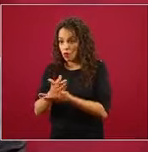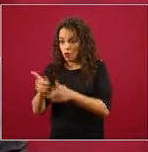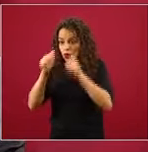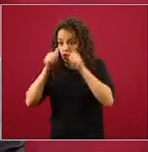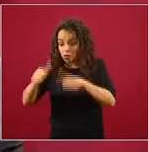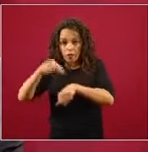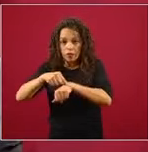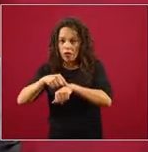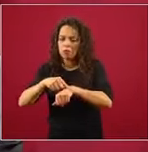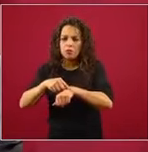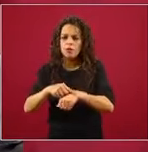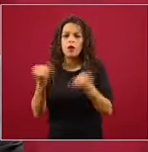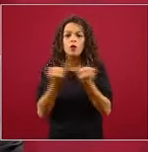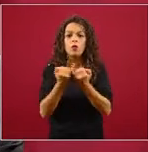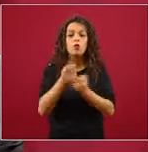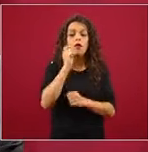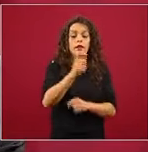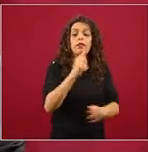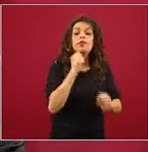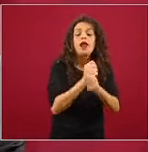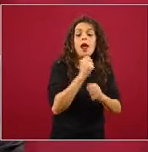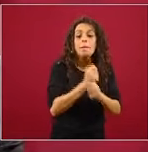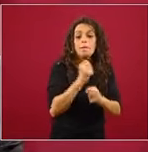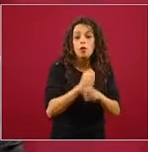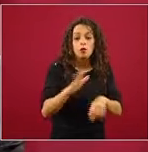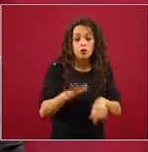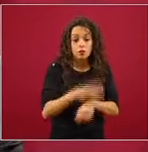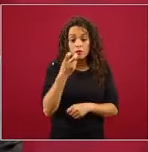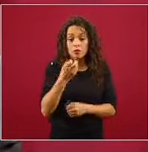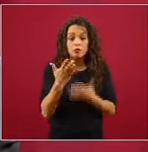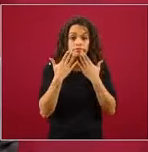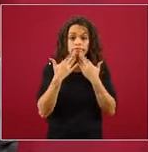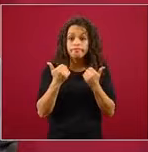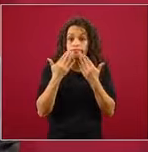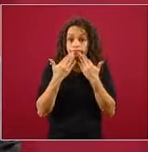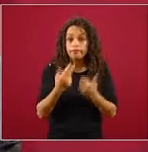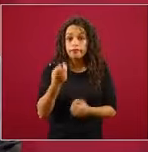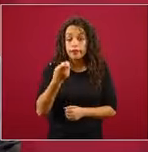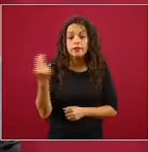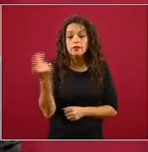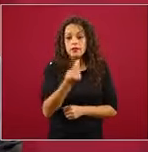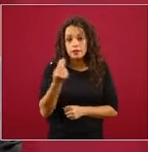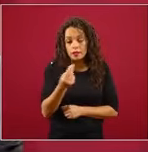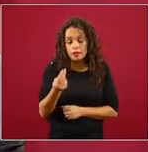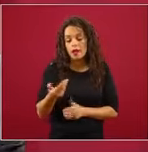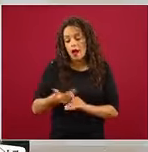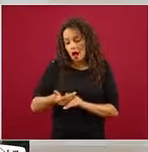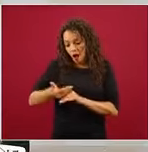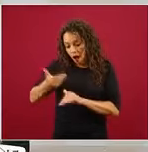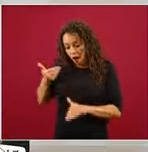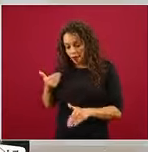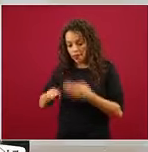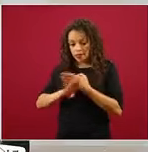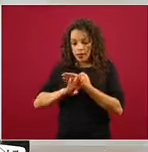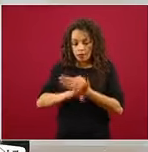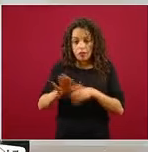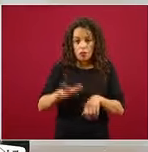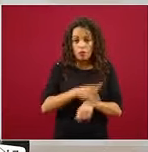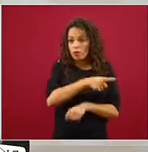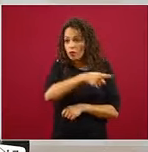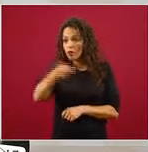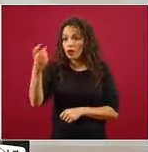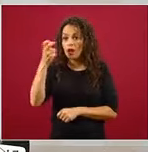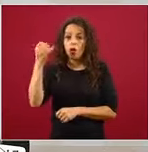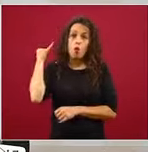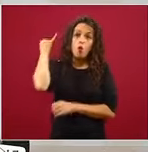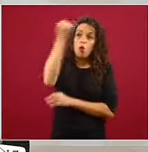que es una de las grandes limitantes de un acceso temprano a los servicios resolutivos de salud en las comunidades